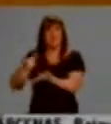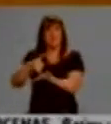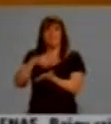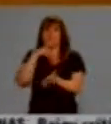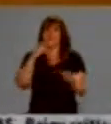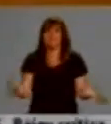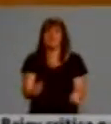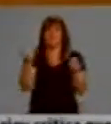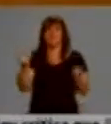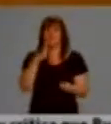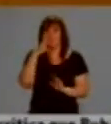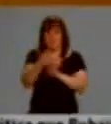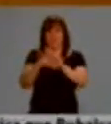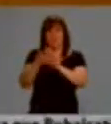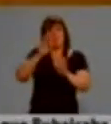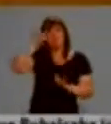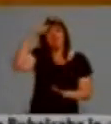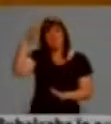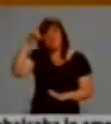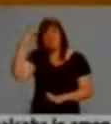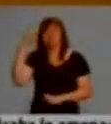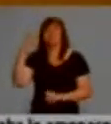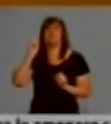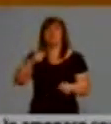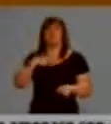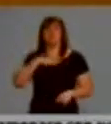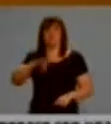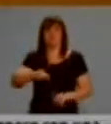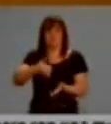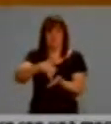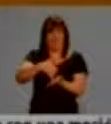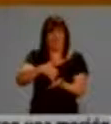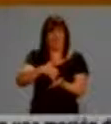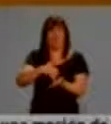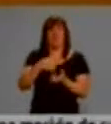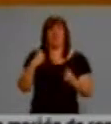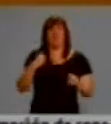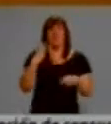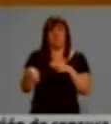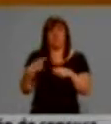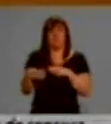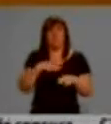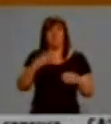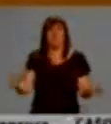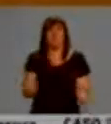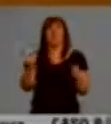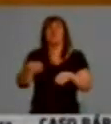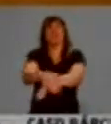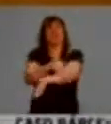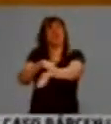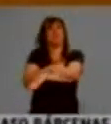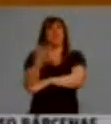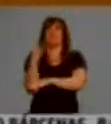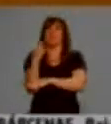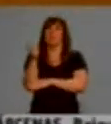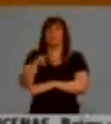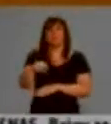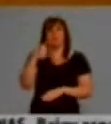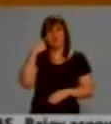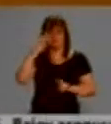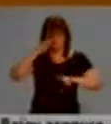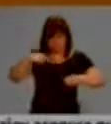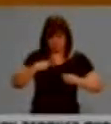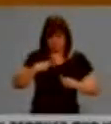de iniciativas que permitan superar la debilidad de las fuerzas políticas, el Gobierno también debe hacer un examen